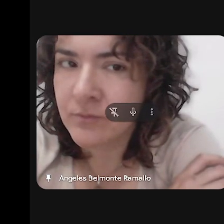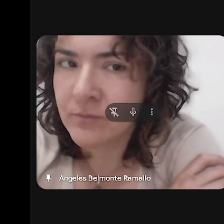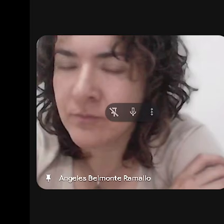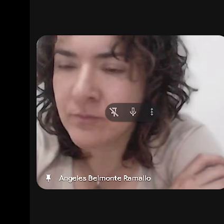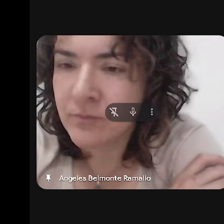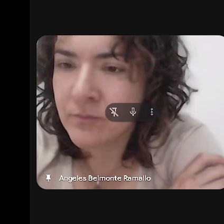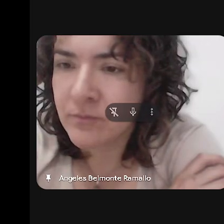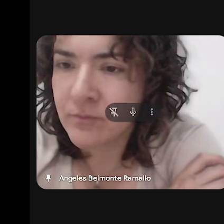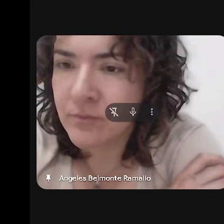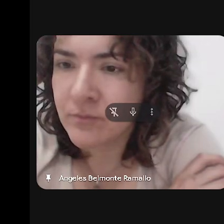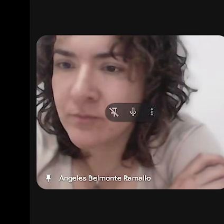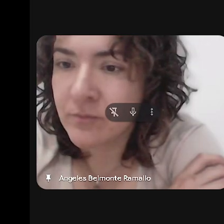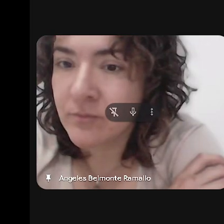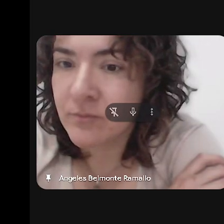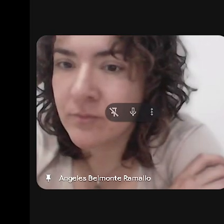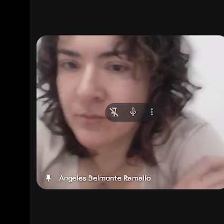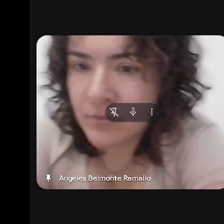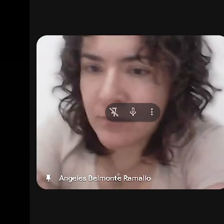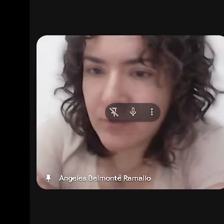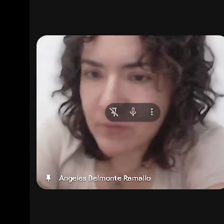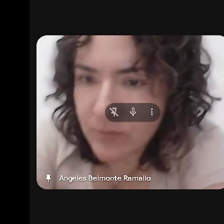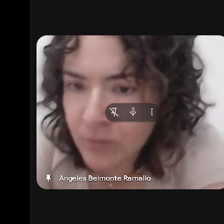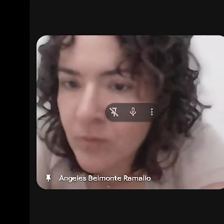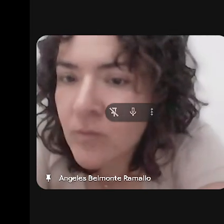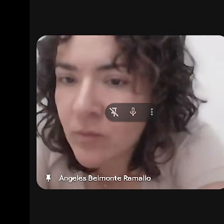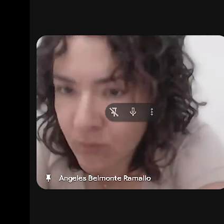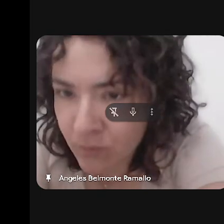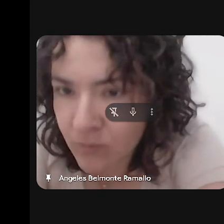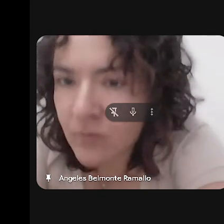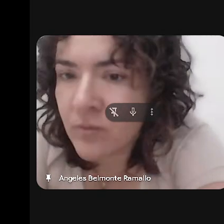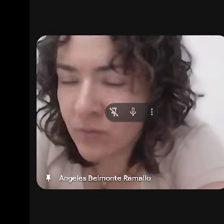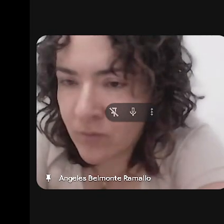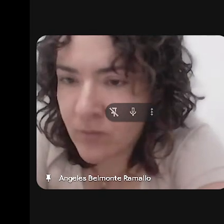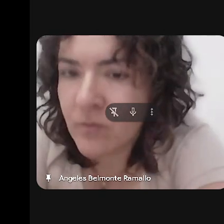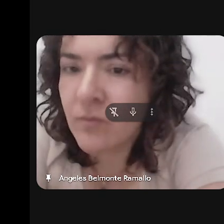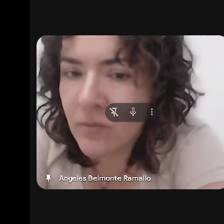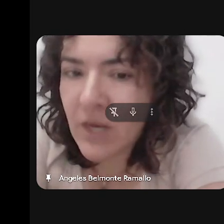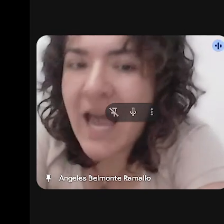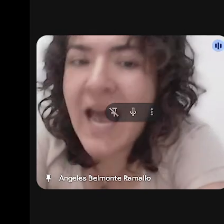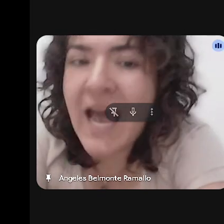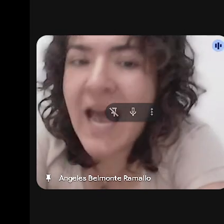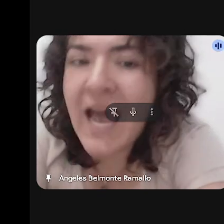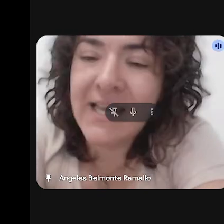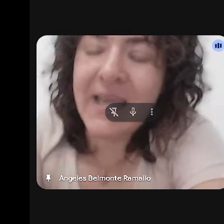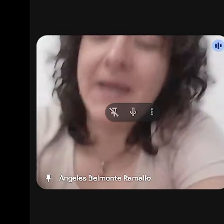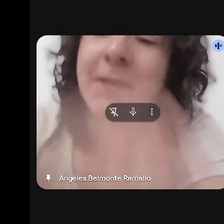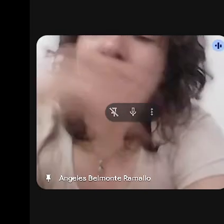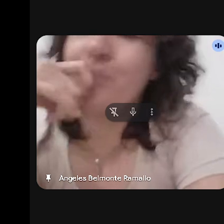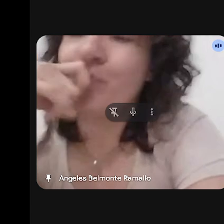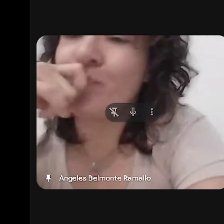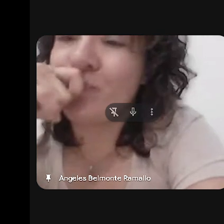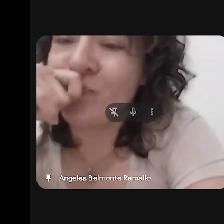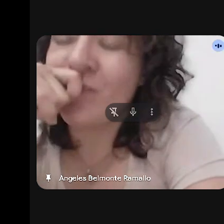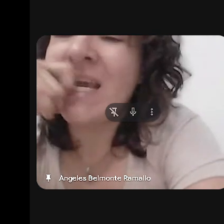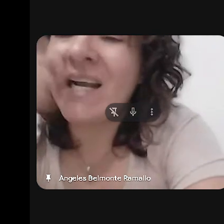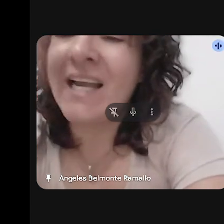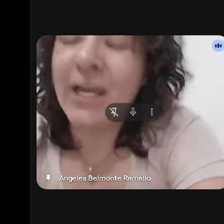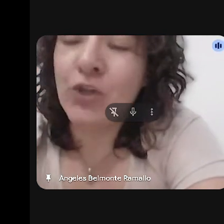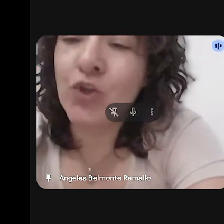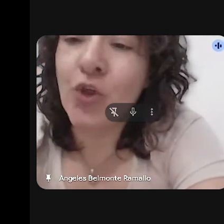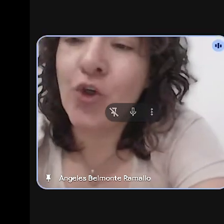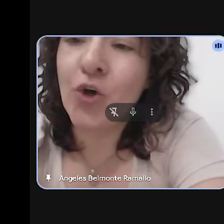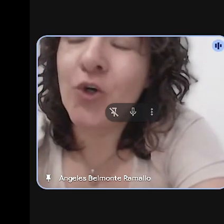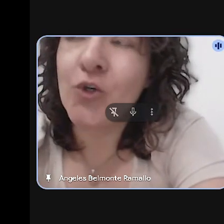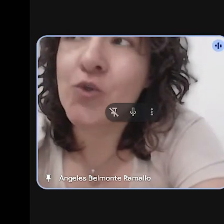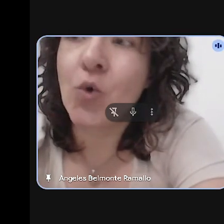Utilicé el de las emociones con los emojis para Ah, enseñar emociones.